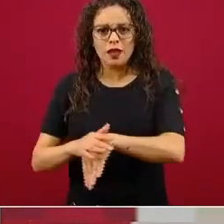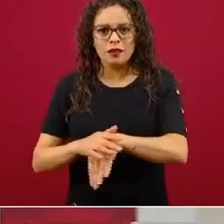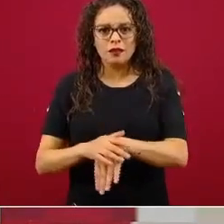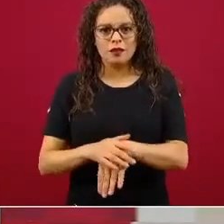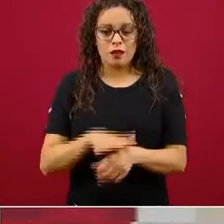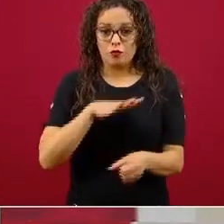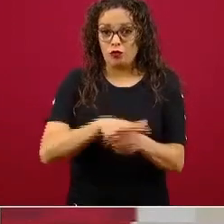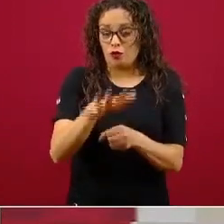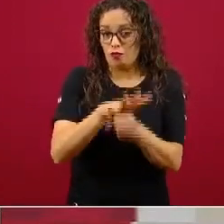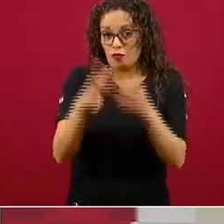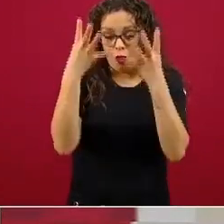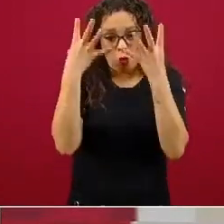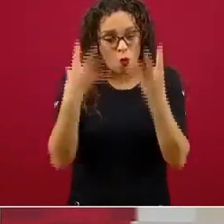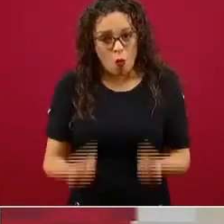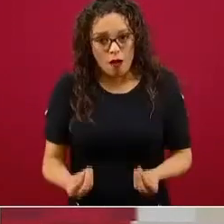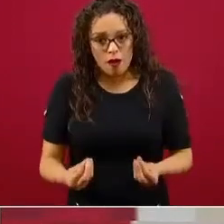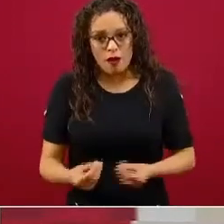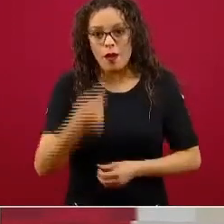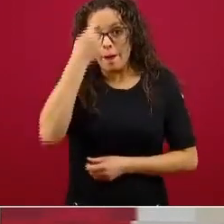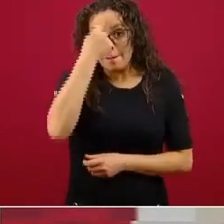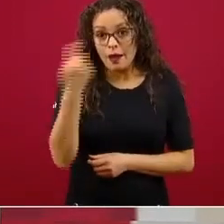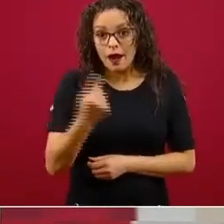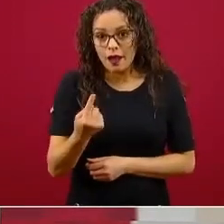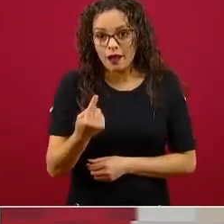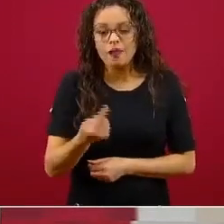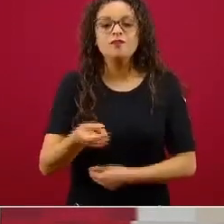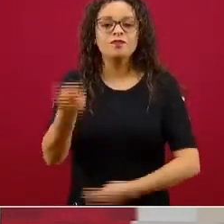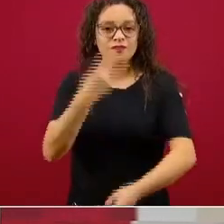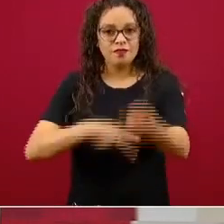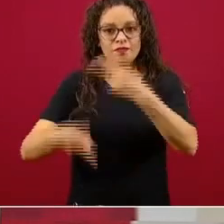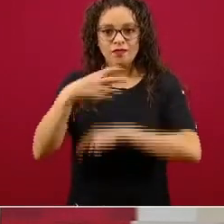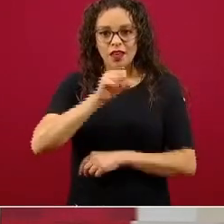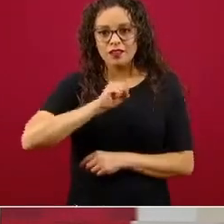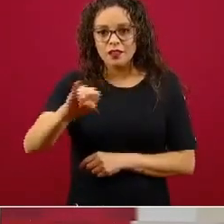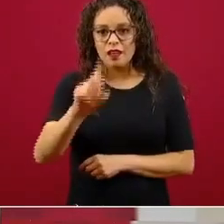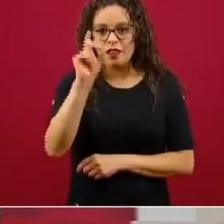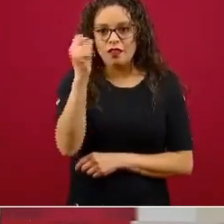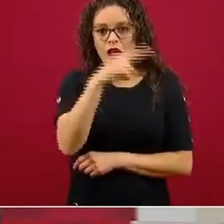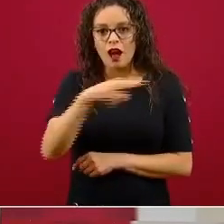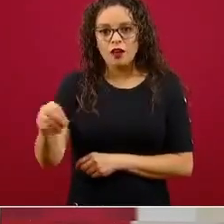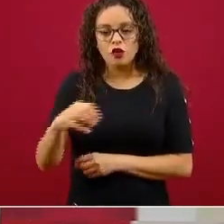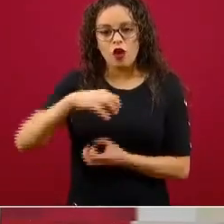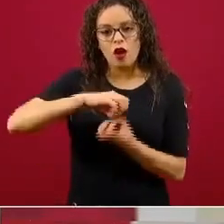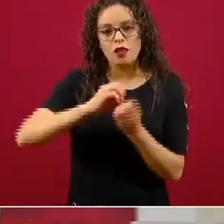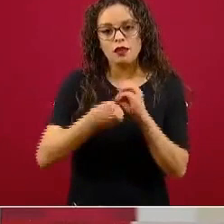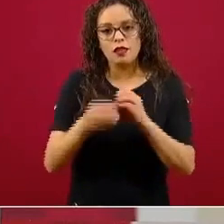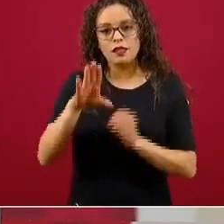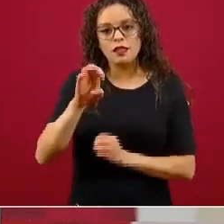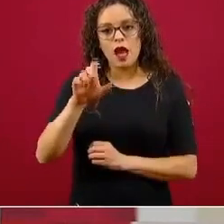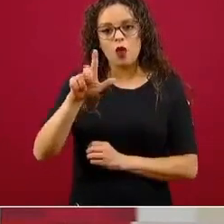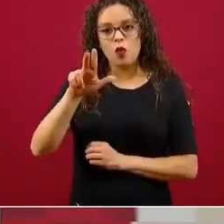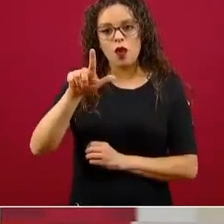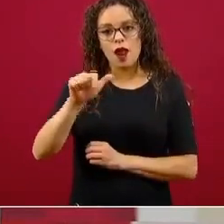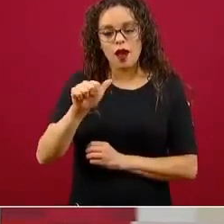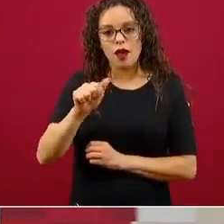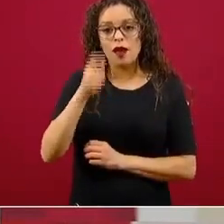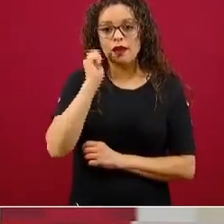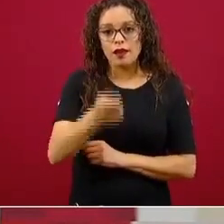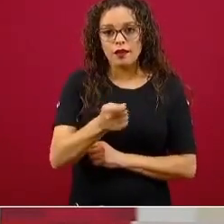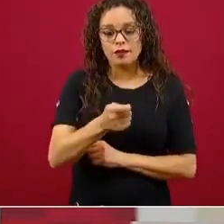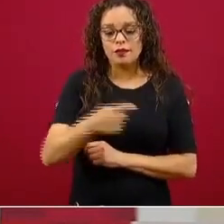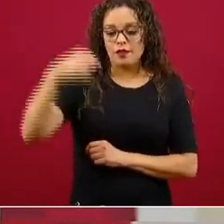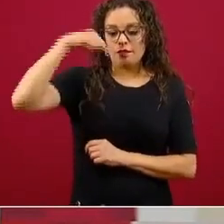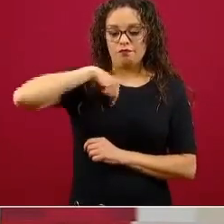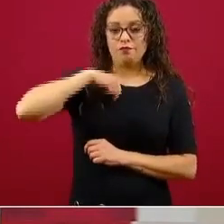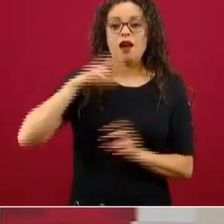suficientes, para dañar estas células del aparato respiratorio, y al